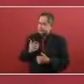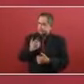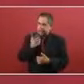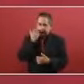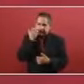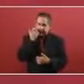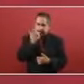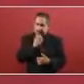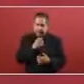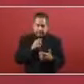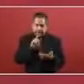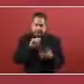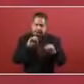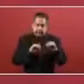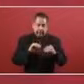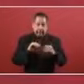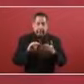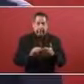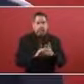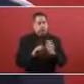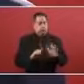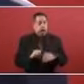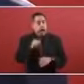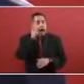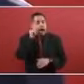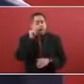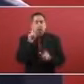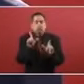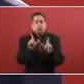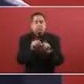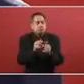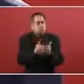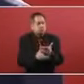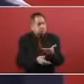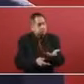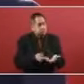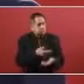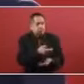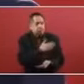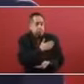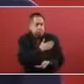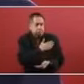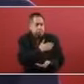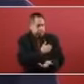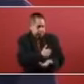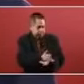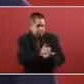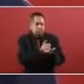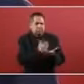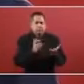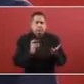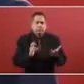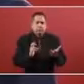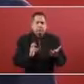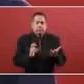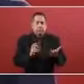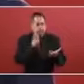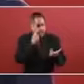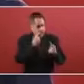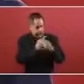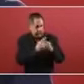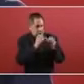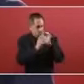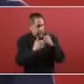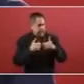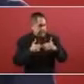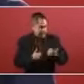especiales. Lo que hice ayer fue un llamado a que pueda haber un